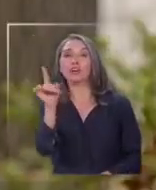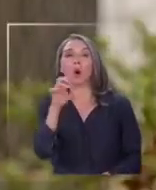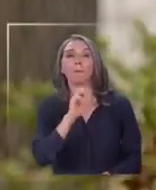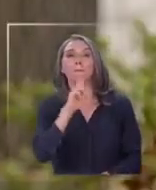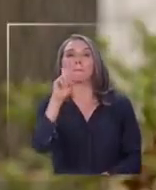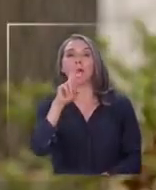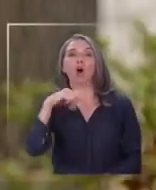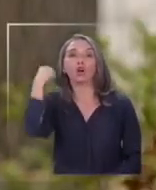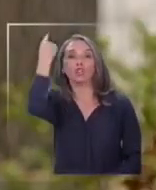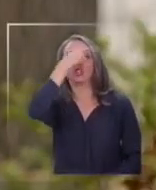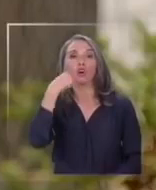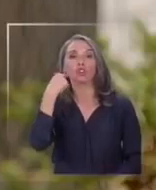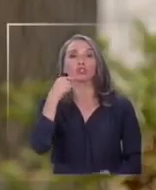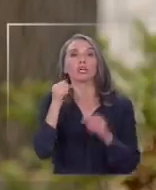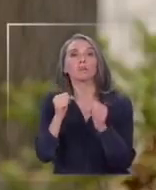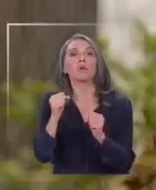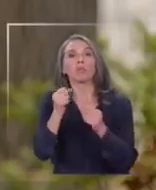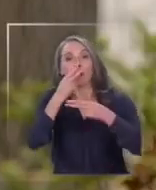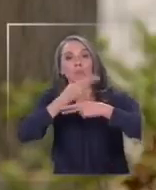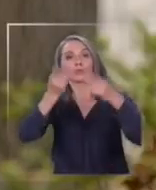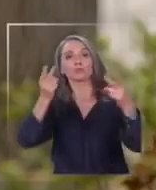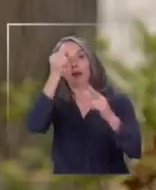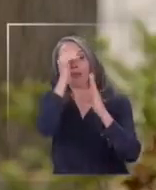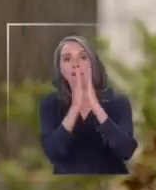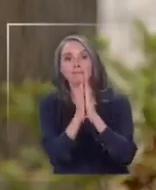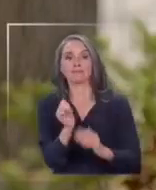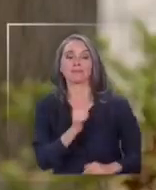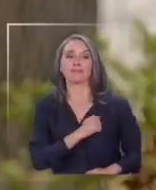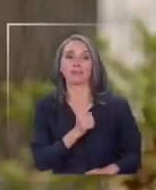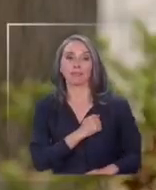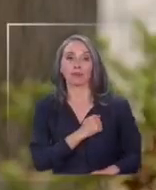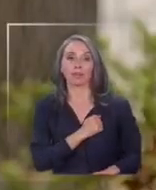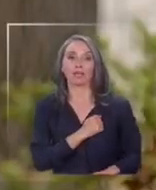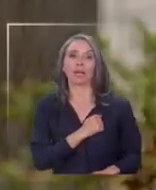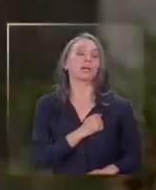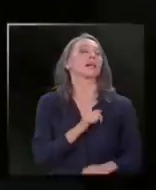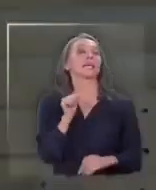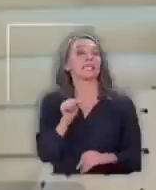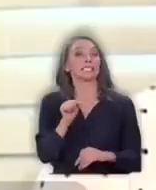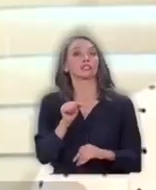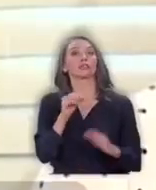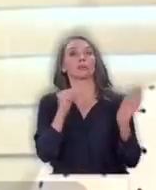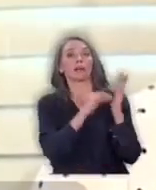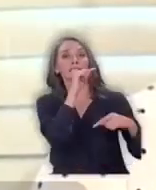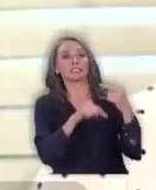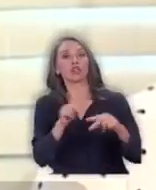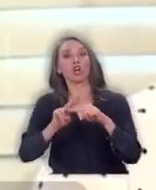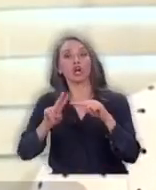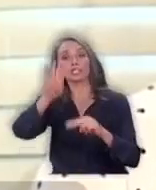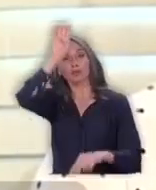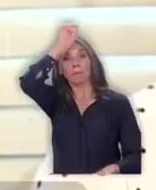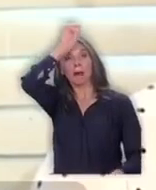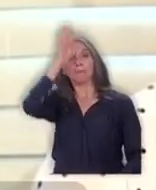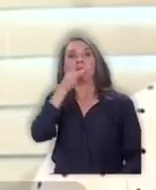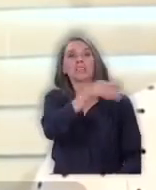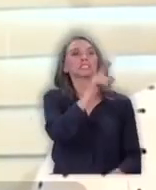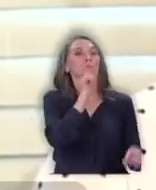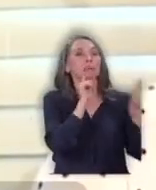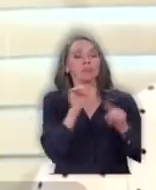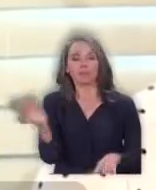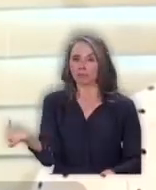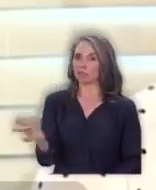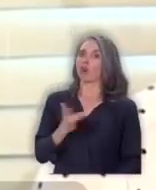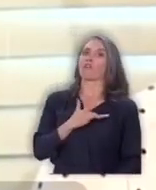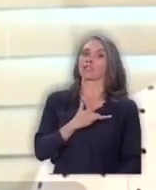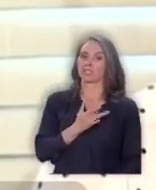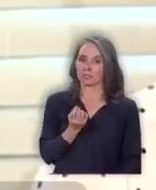peor rostro posible de la Iglesia Católica. Eso fue un hito también. Lo que ha hecho el Papa hoy es ofensivo